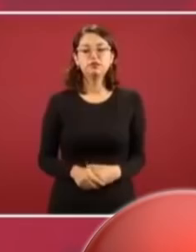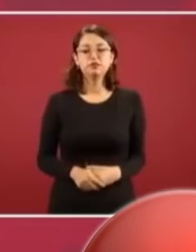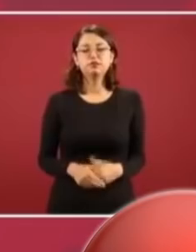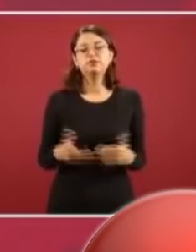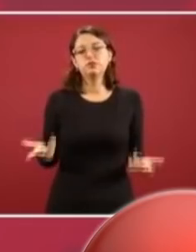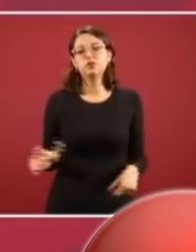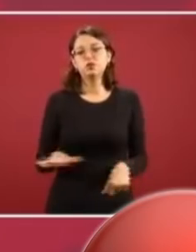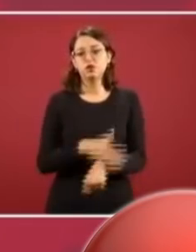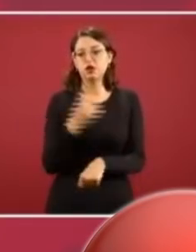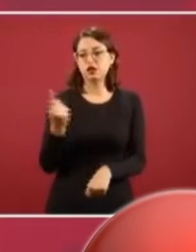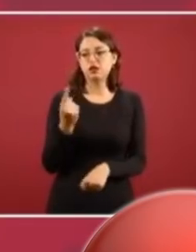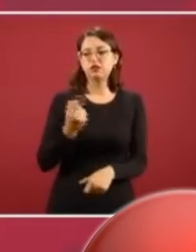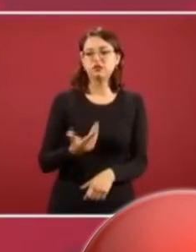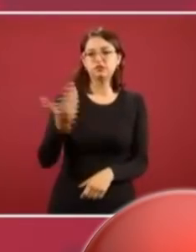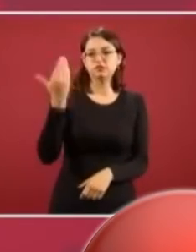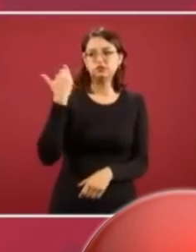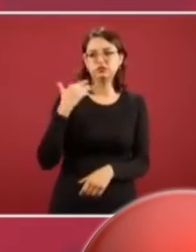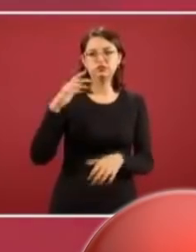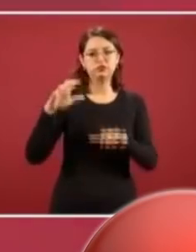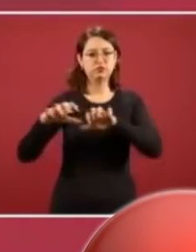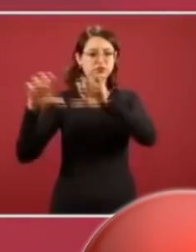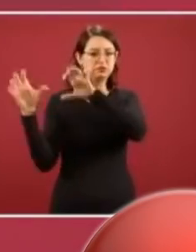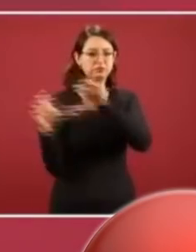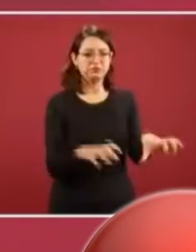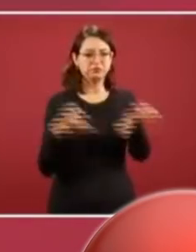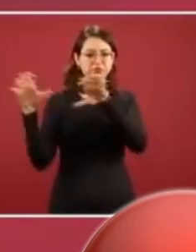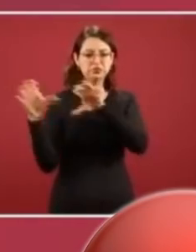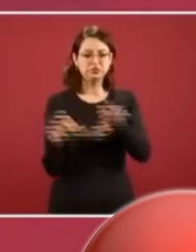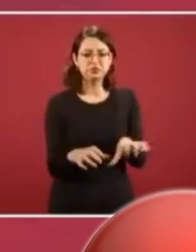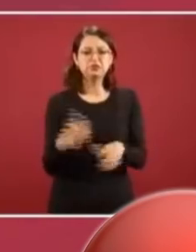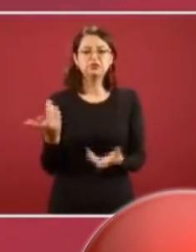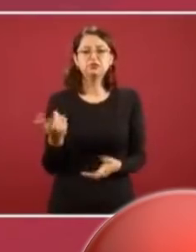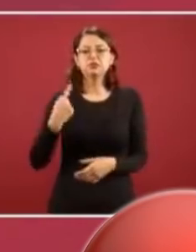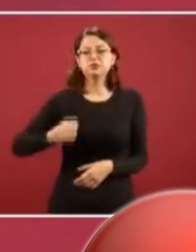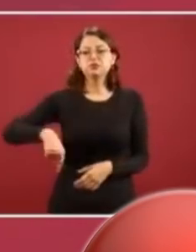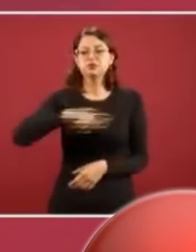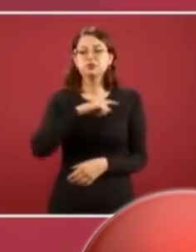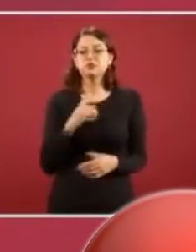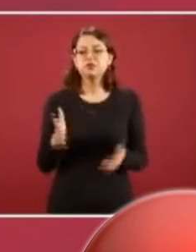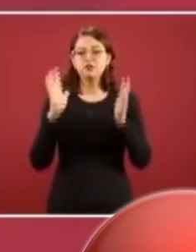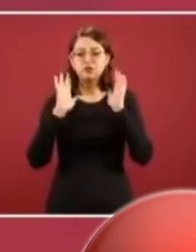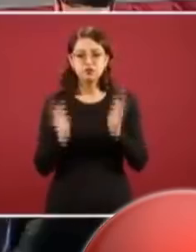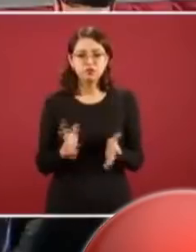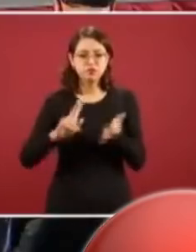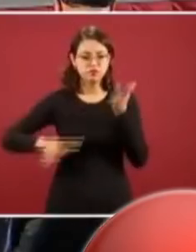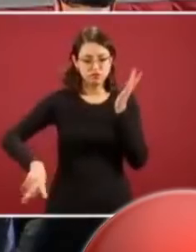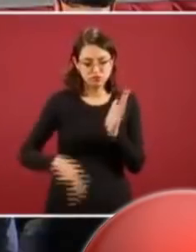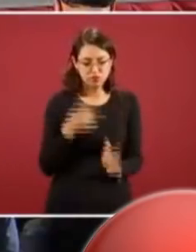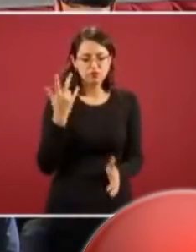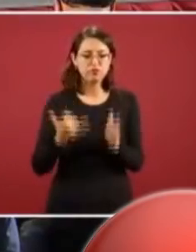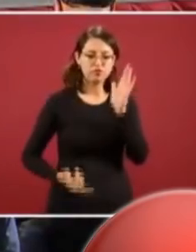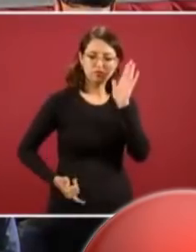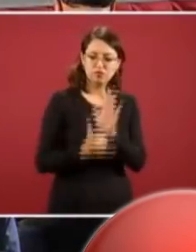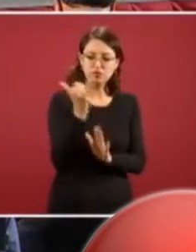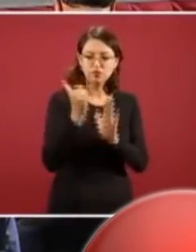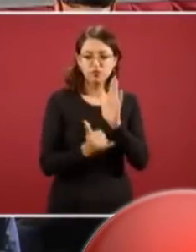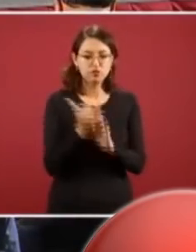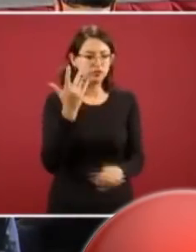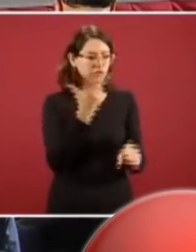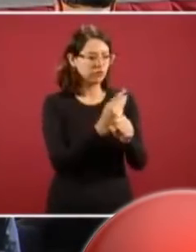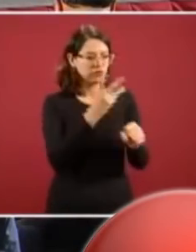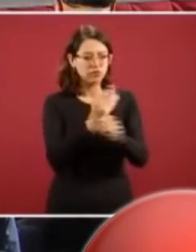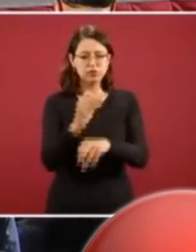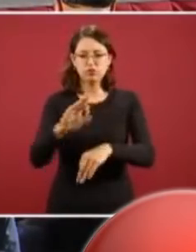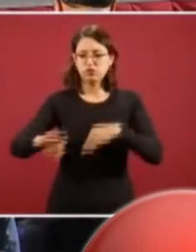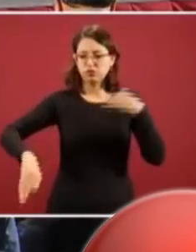una tormenta que afectó Nayarit. Estamos ya reconstruyendo todos